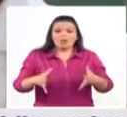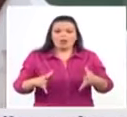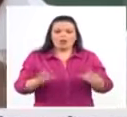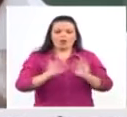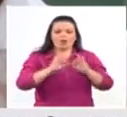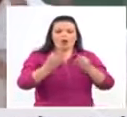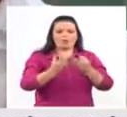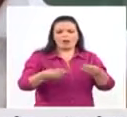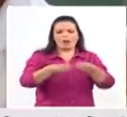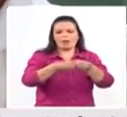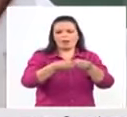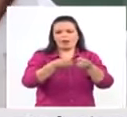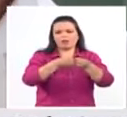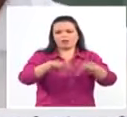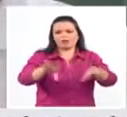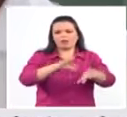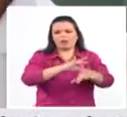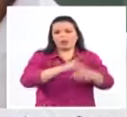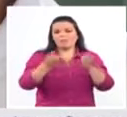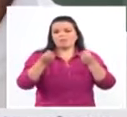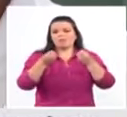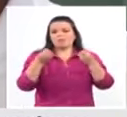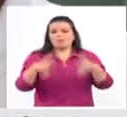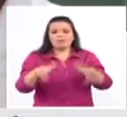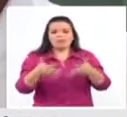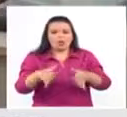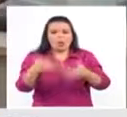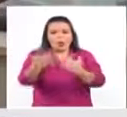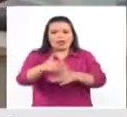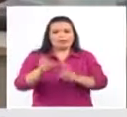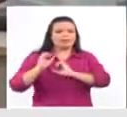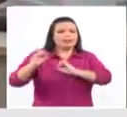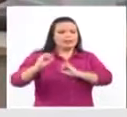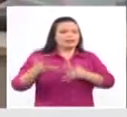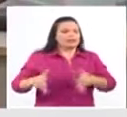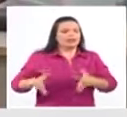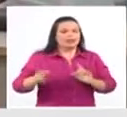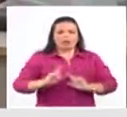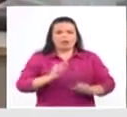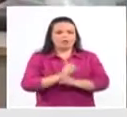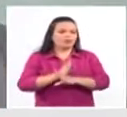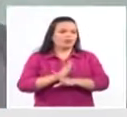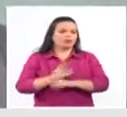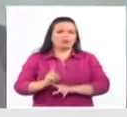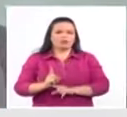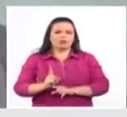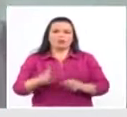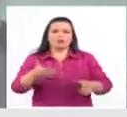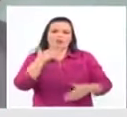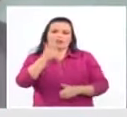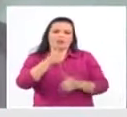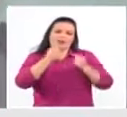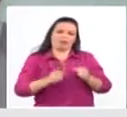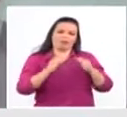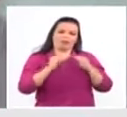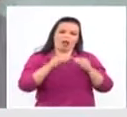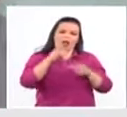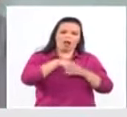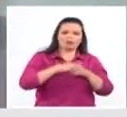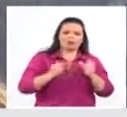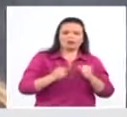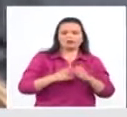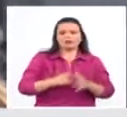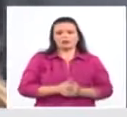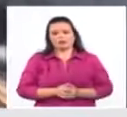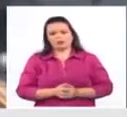del hogar, los cuales van disminuyendo a medida que pasa el tiempo. Asumir y conocer estos síntomas ha garantizado el tratamiento oportuno de los